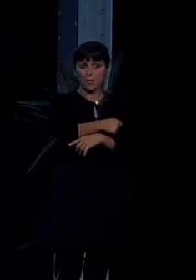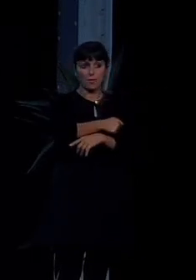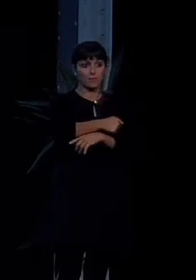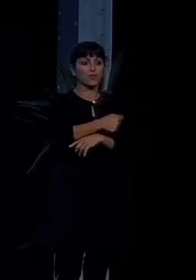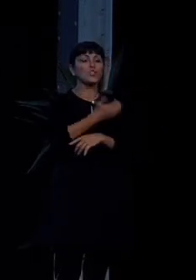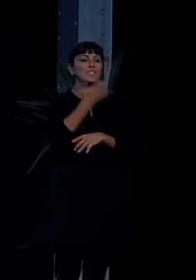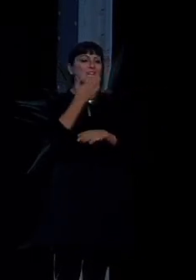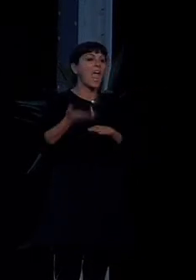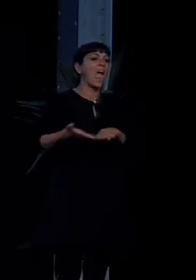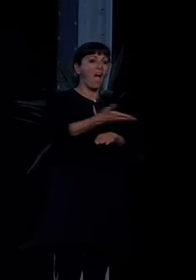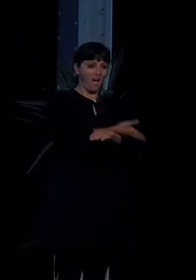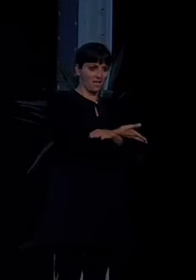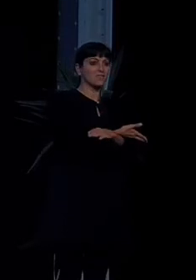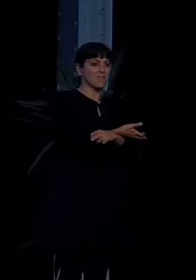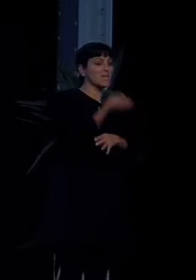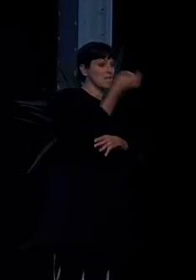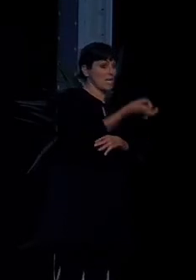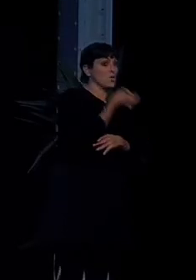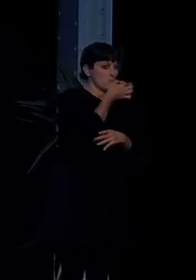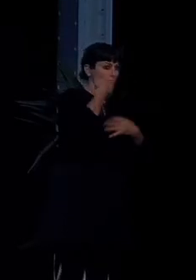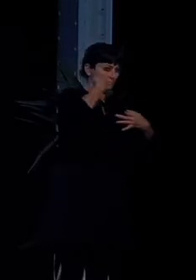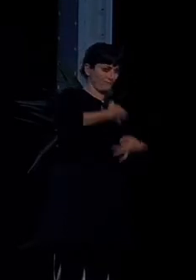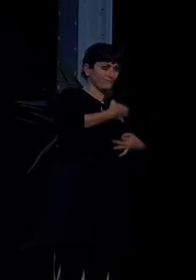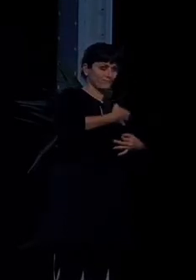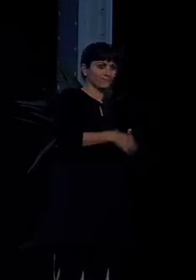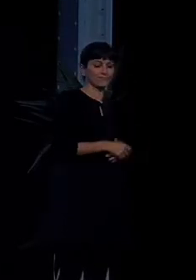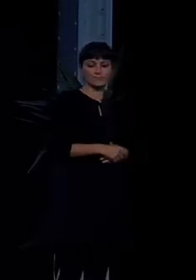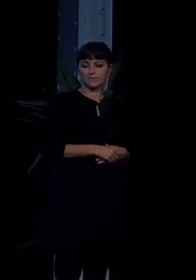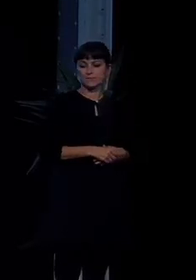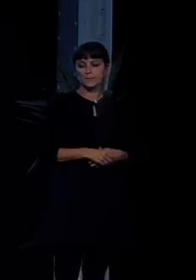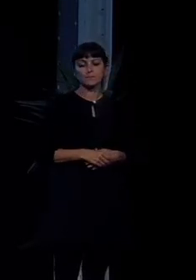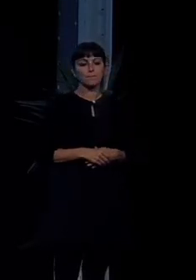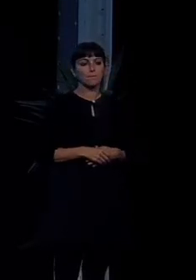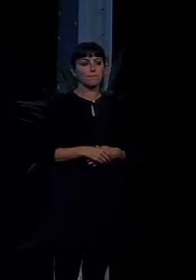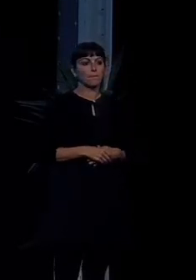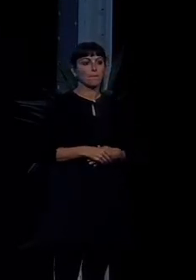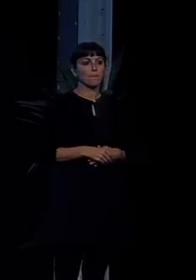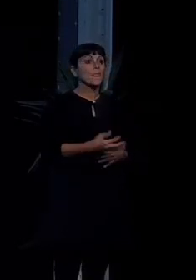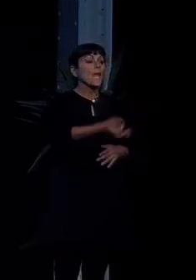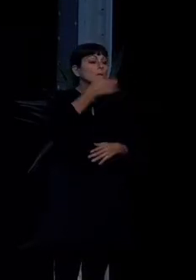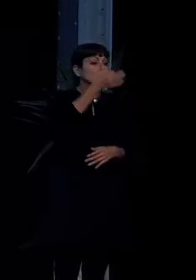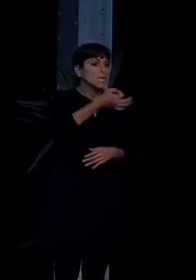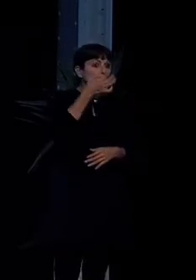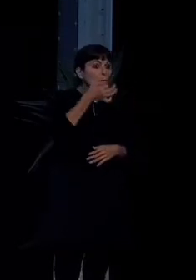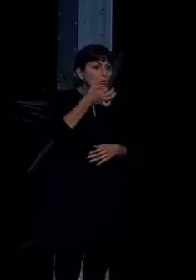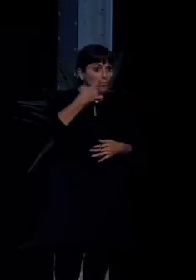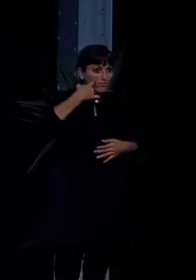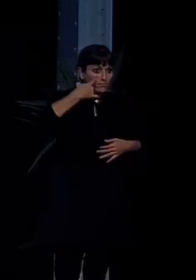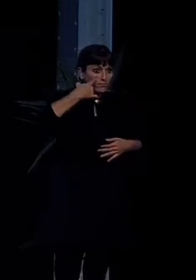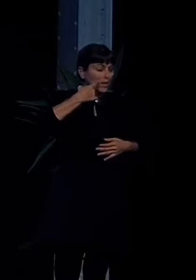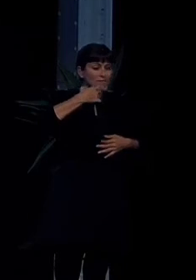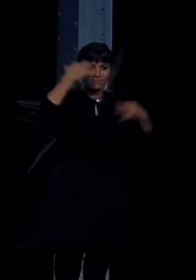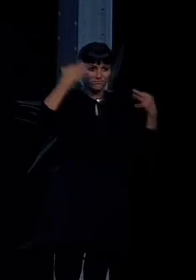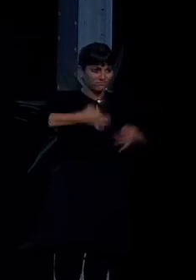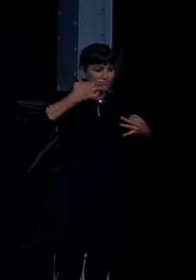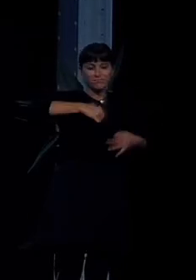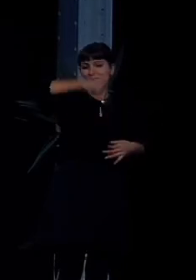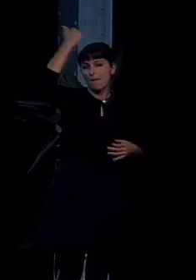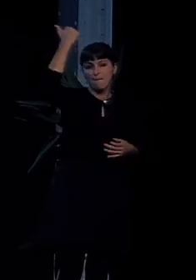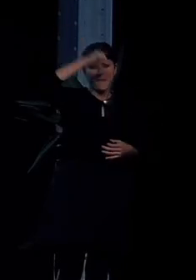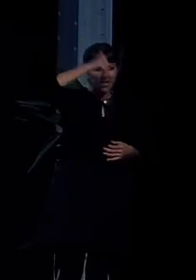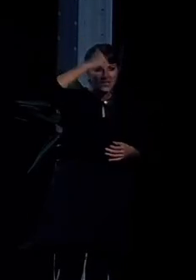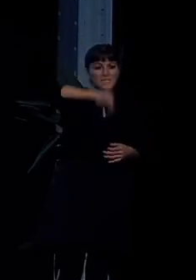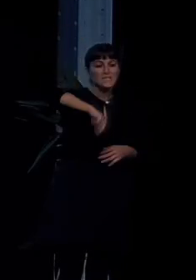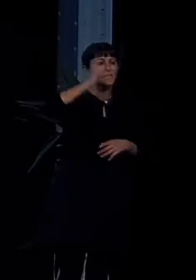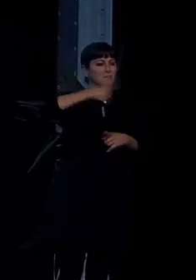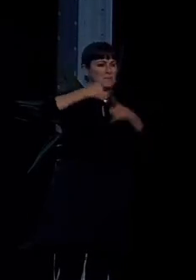producir constantemente discursos de verdad. Producimos y reproducimos constantemente discursos que son profundamente machistas y profundamente